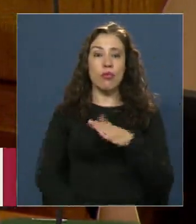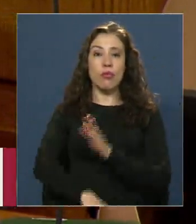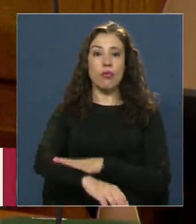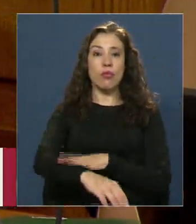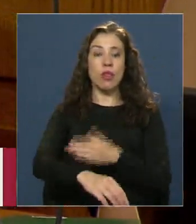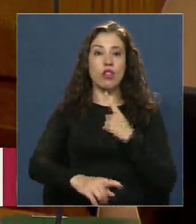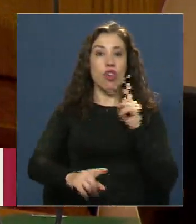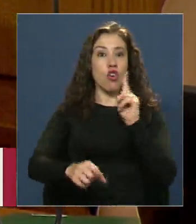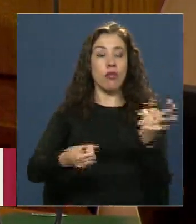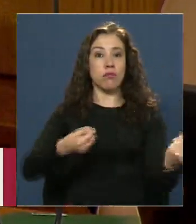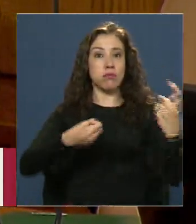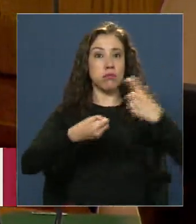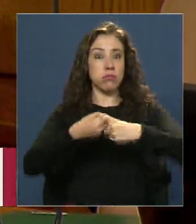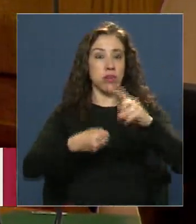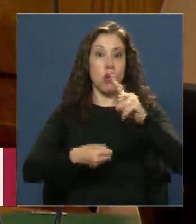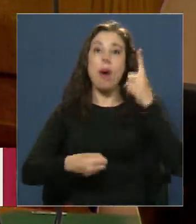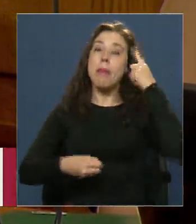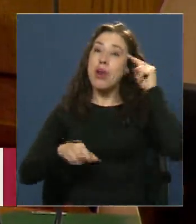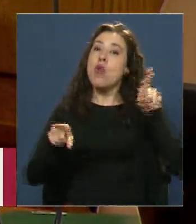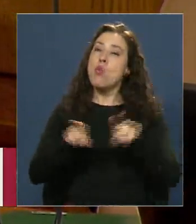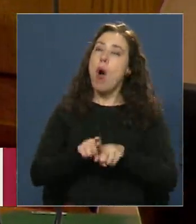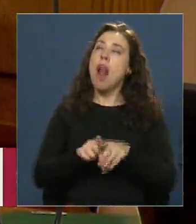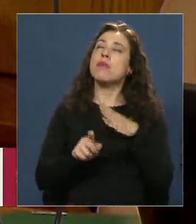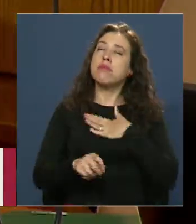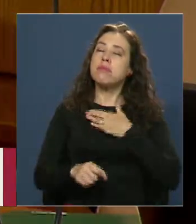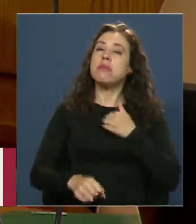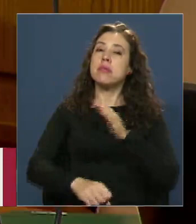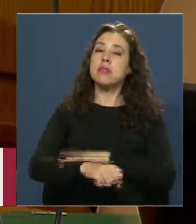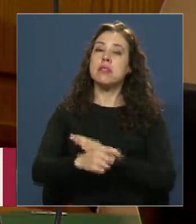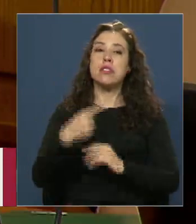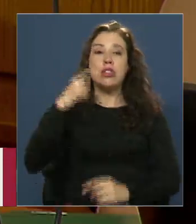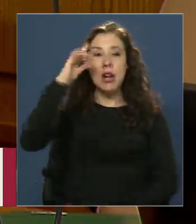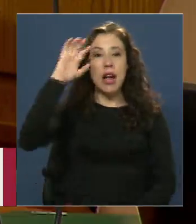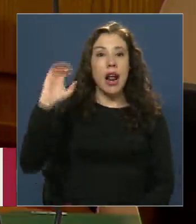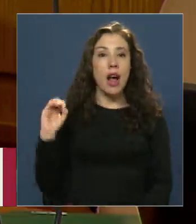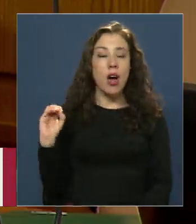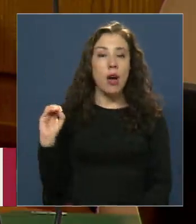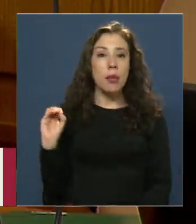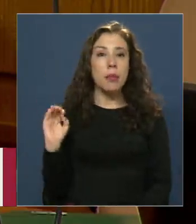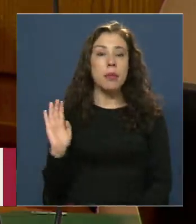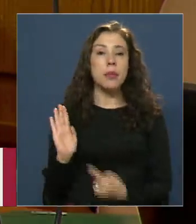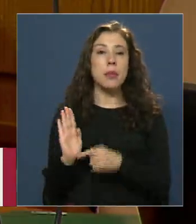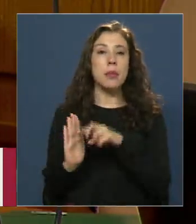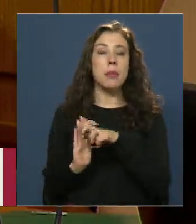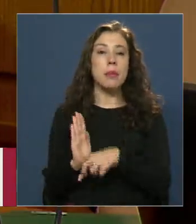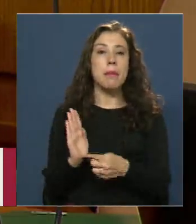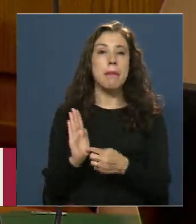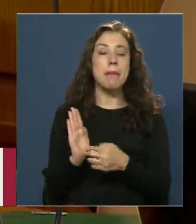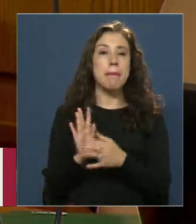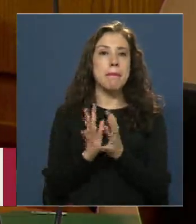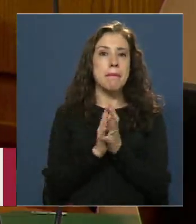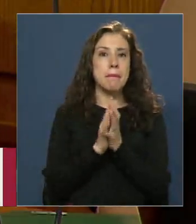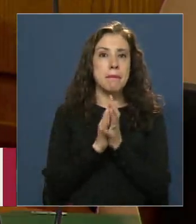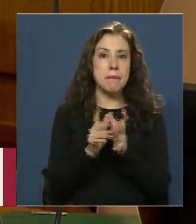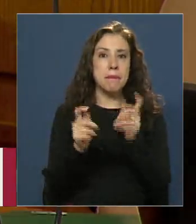no militante, pero de izquierda, creo de que este es un proyecto muy